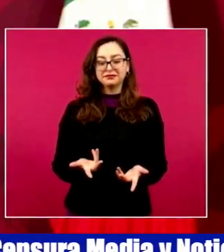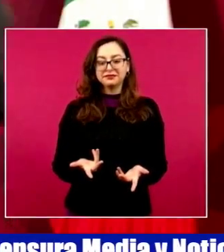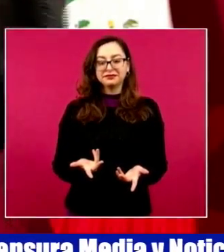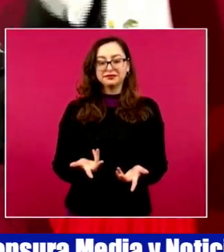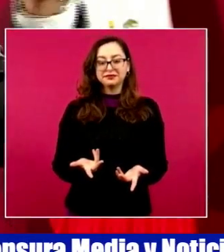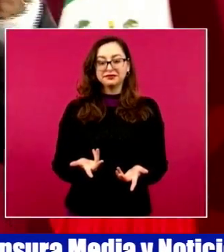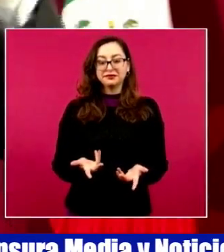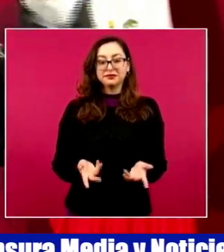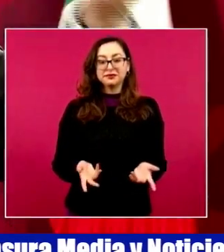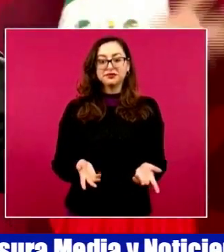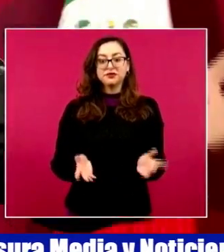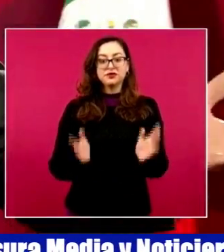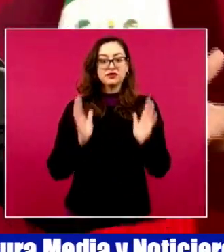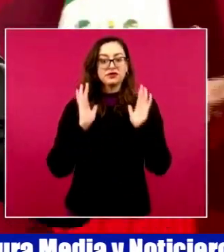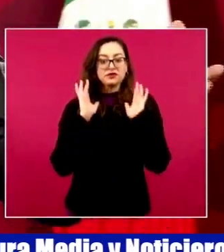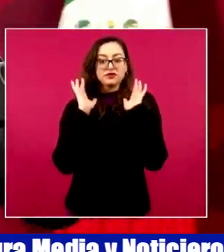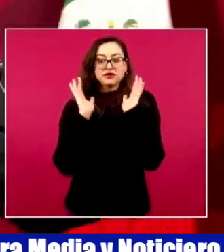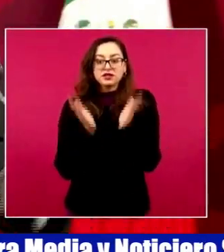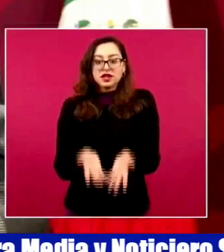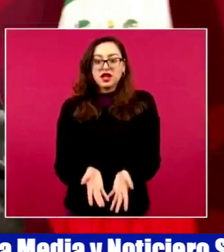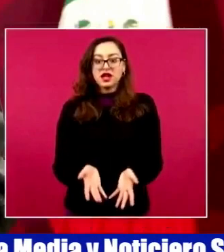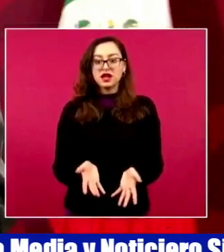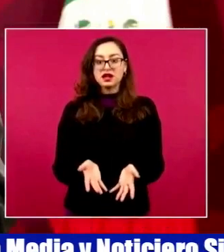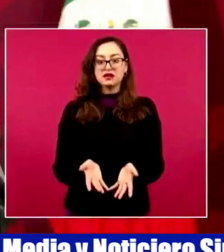Ya llevamos como